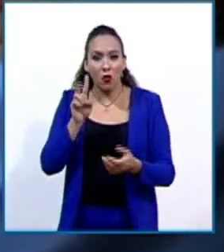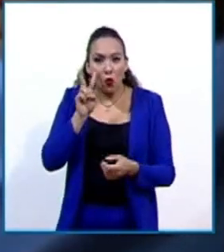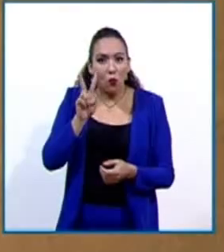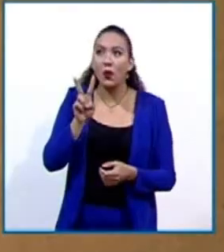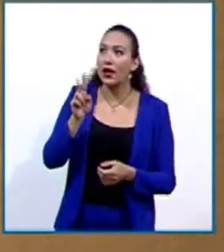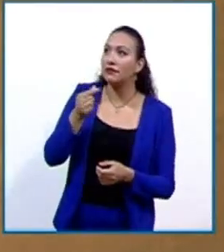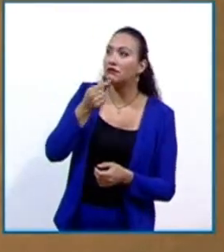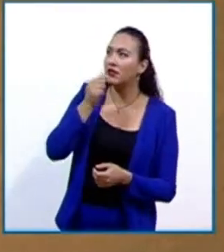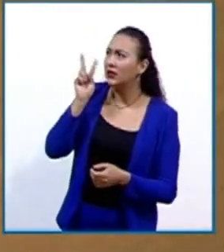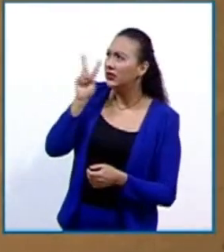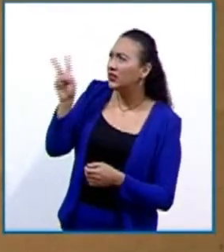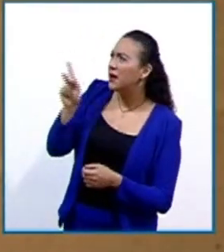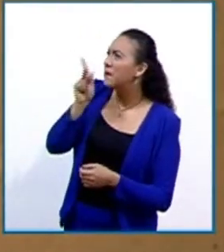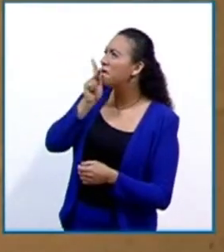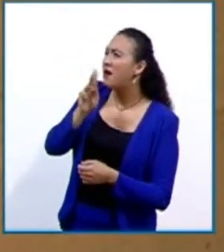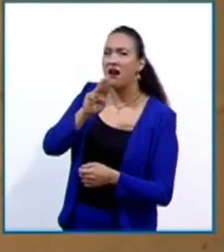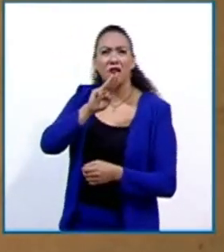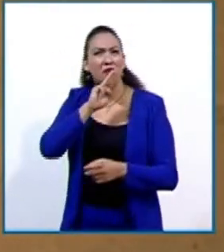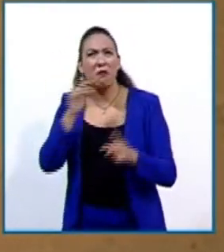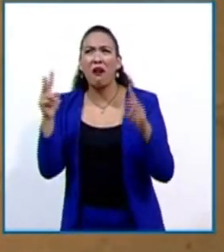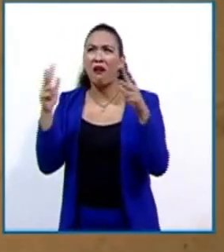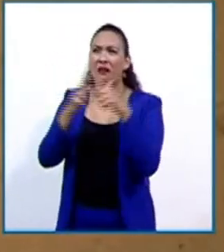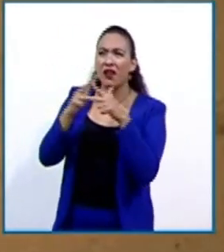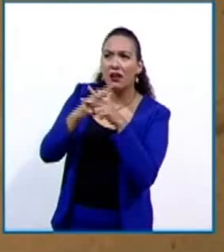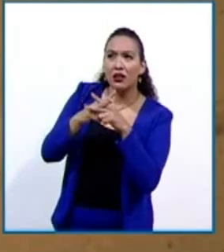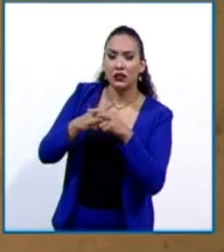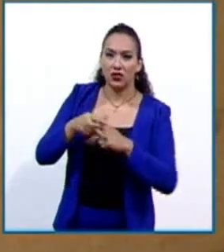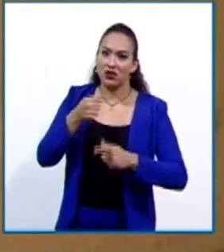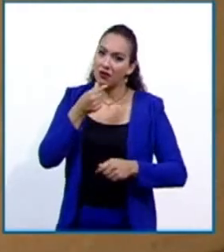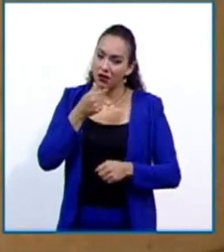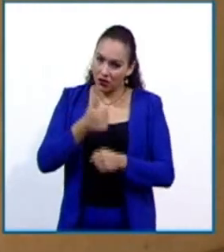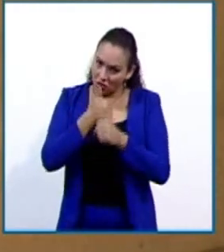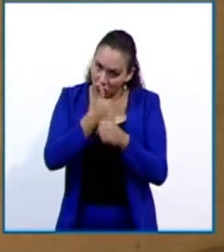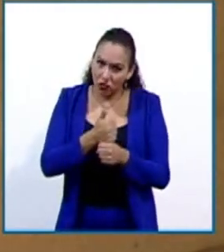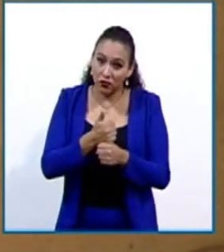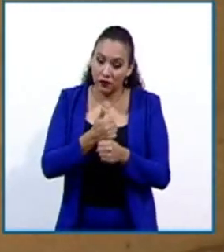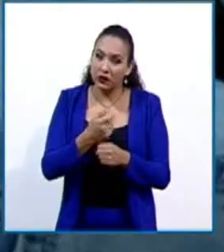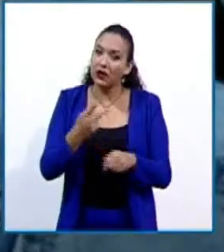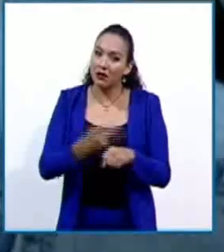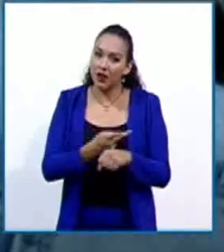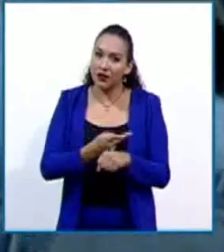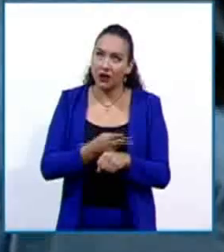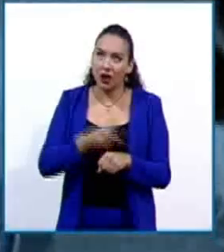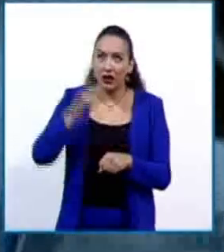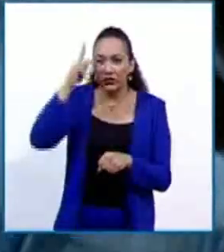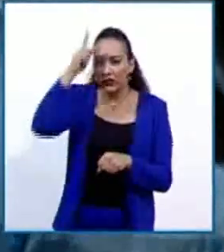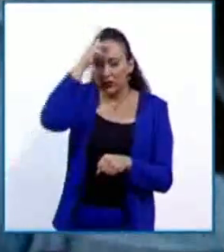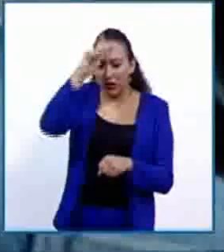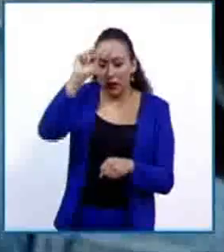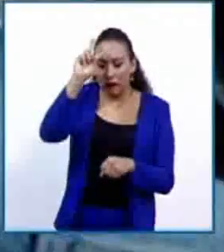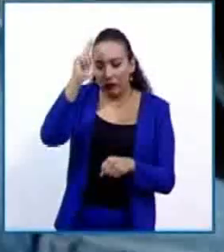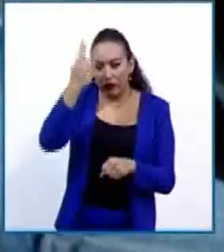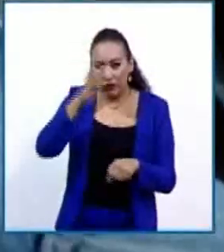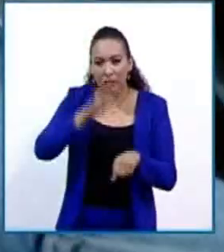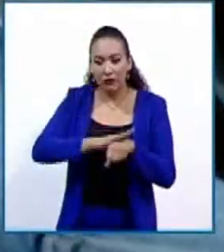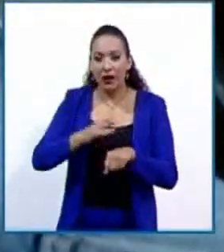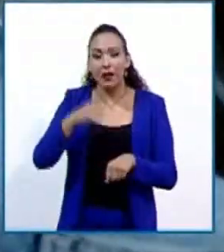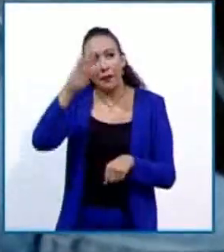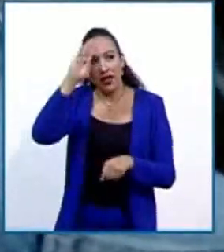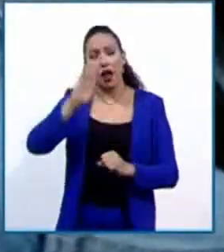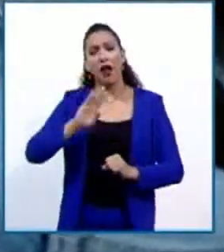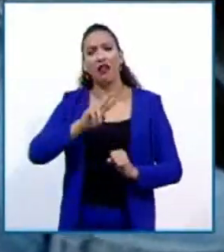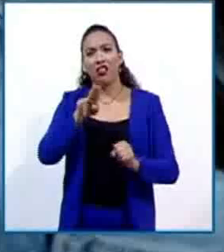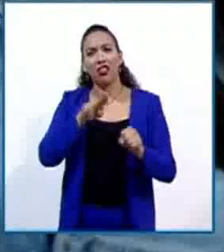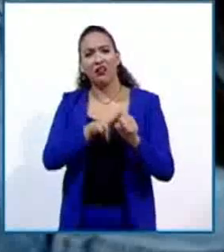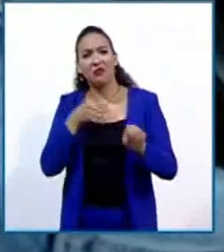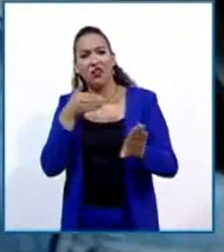sufren afectación en su visión sobre el género y normaliza la violencia, lo cual afecta su desarrollo, perpetuando la violencia de género